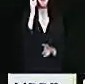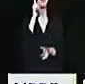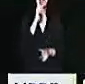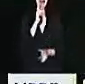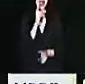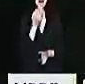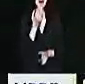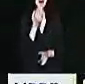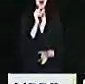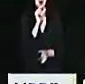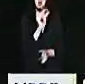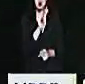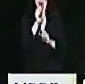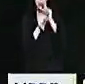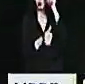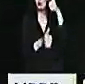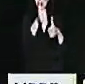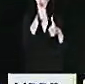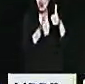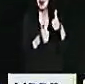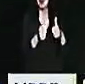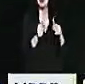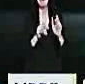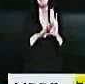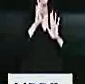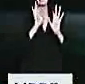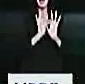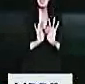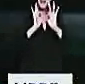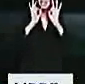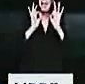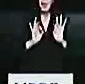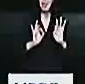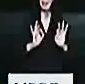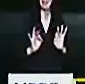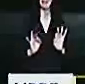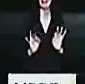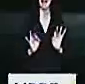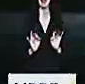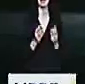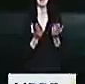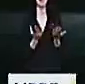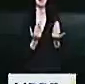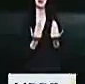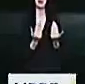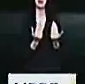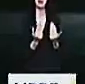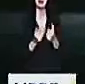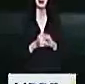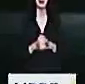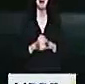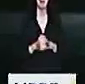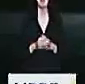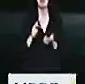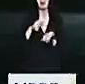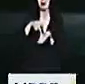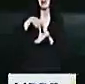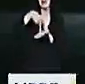a lo mejor pocos profesionales más especialistas en cosas muy especializadas que requieran de